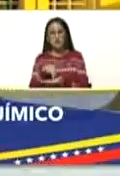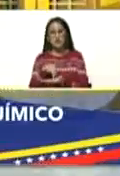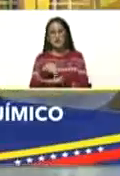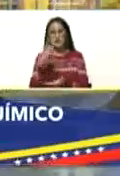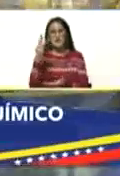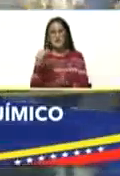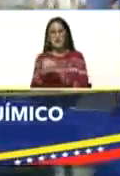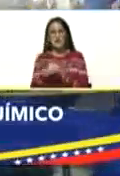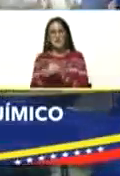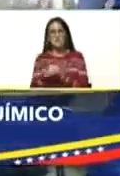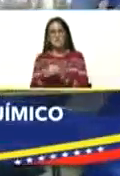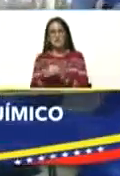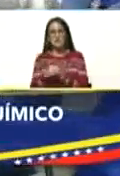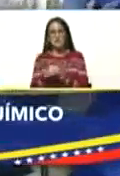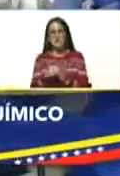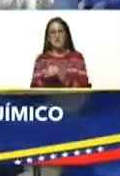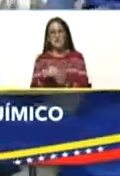3.006.